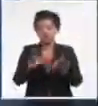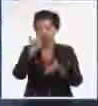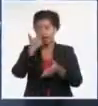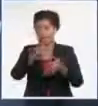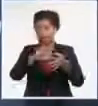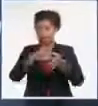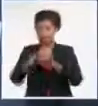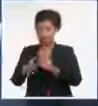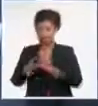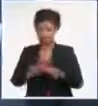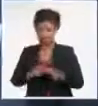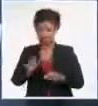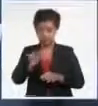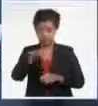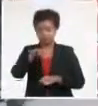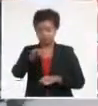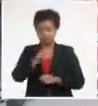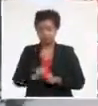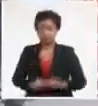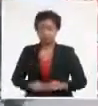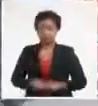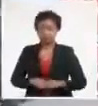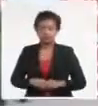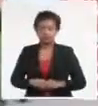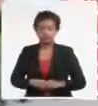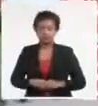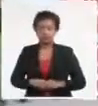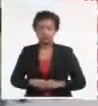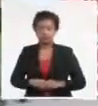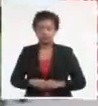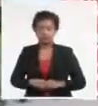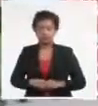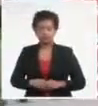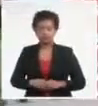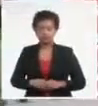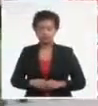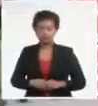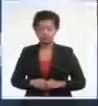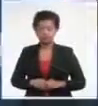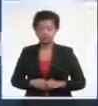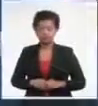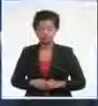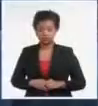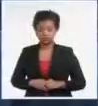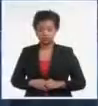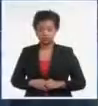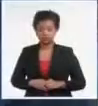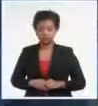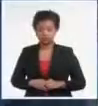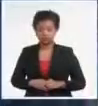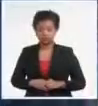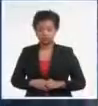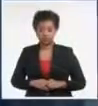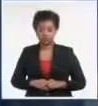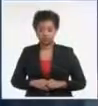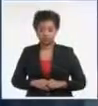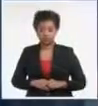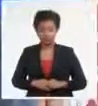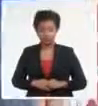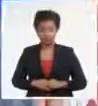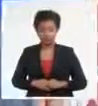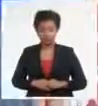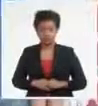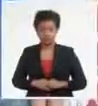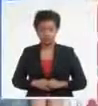Pinar del Río y sumarse a fuerzas de trabajo en la recuperación de estos territorios más afectados por Ian.